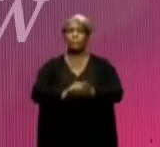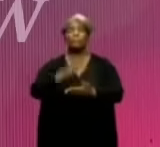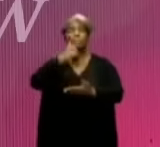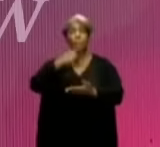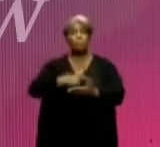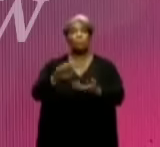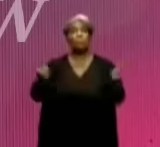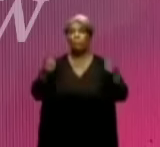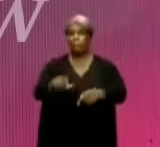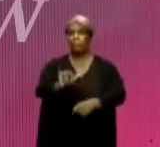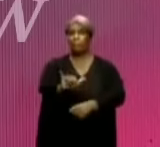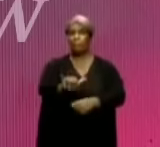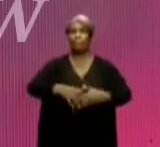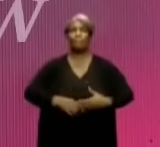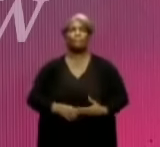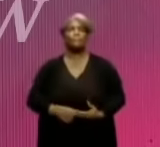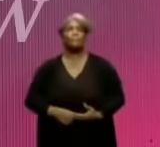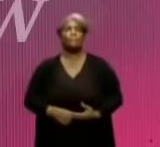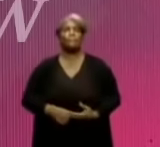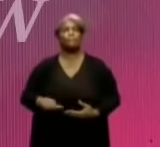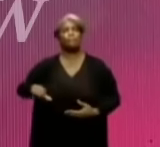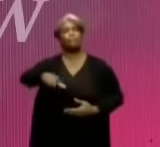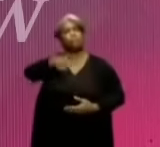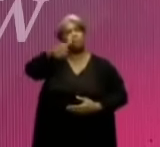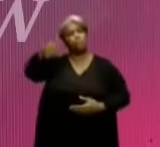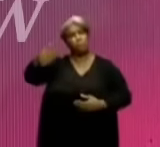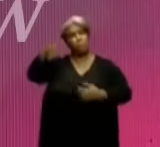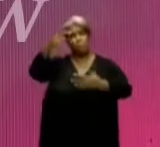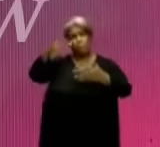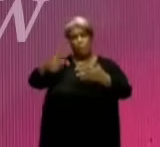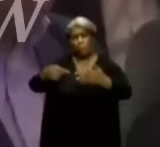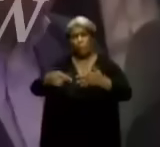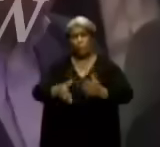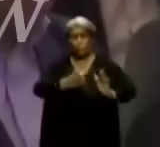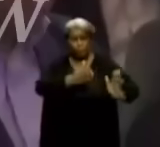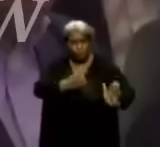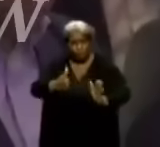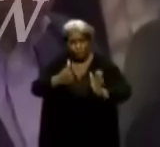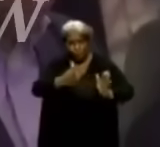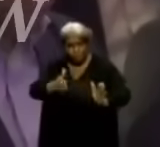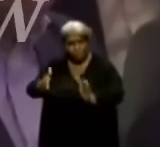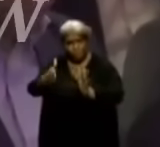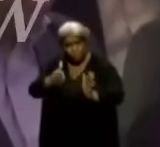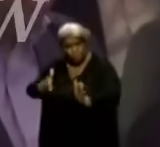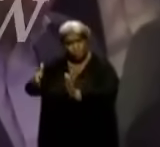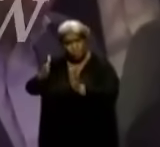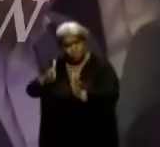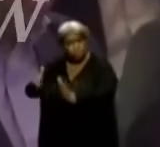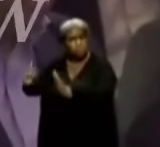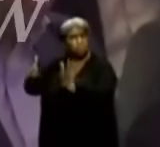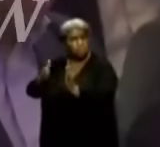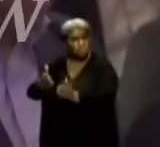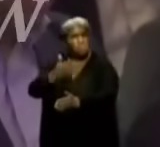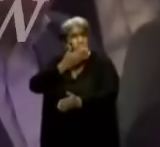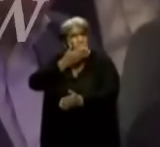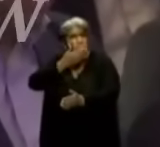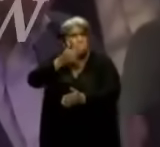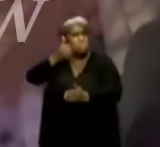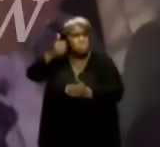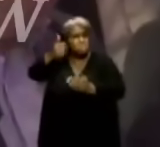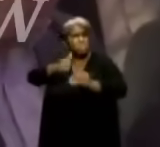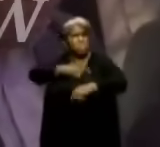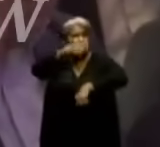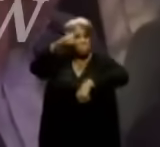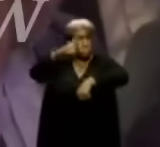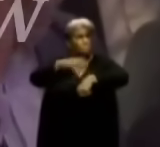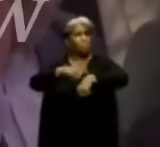de diciembre. También en todos los otros rubros la producción está en su mejor momento, incluso por